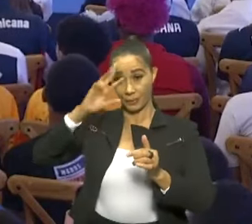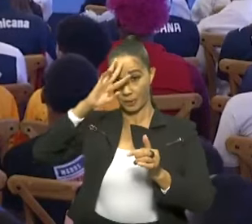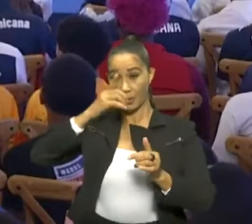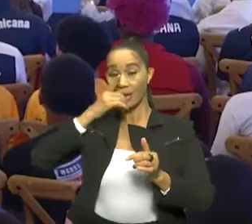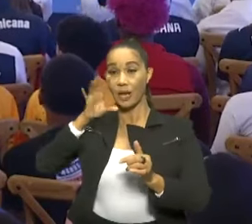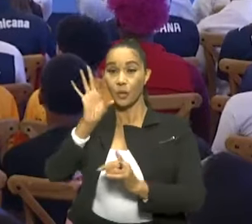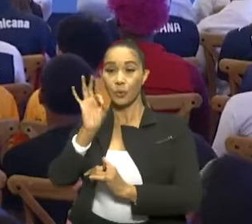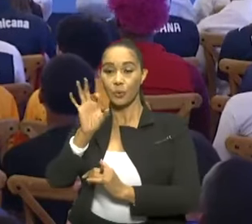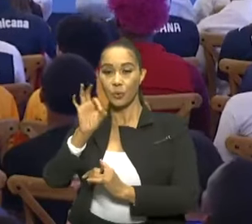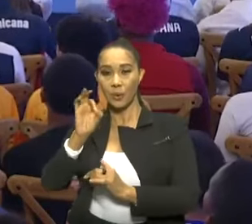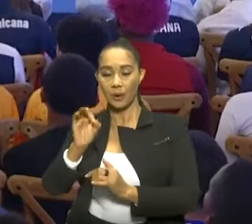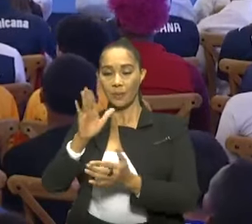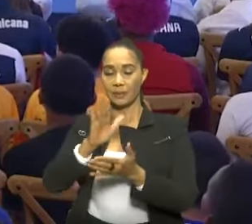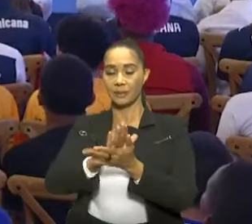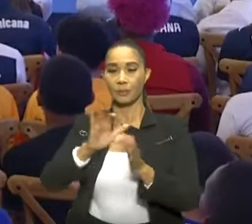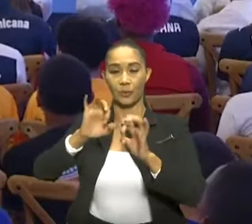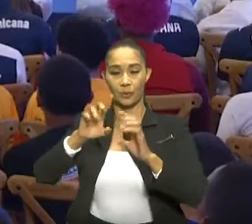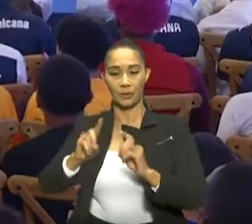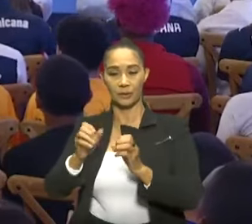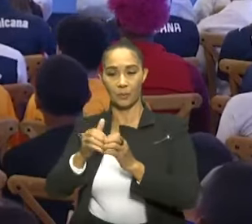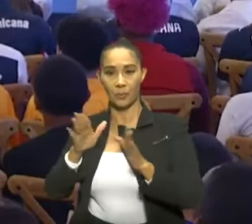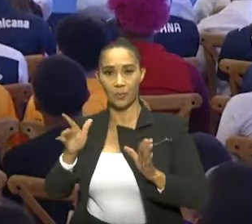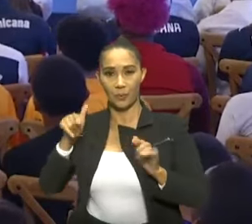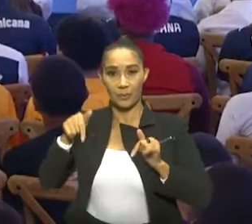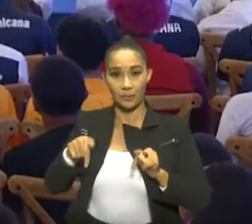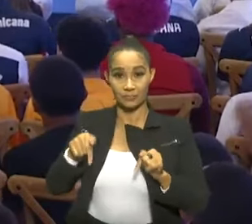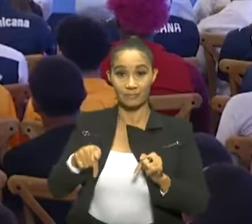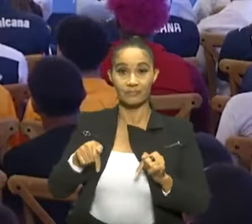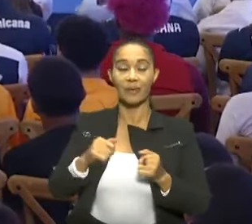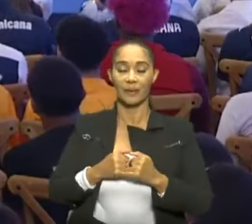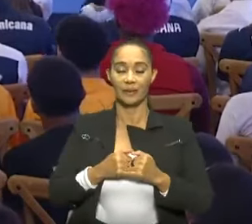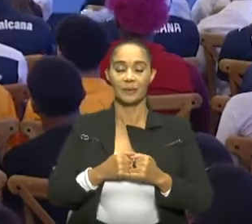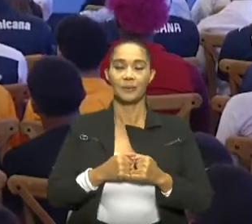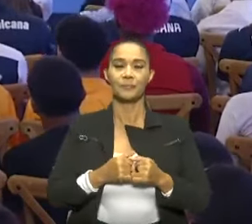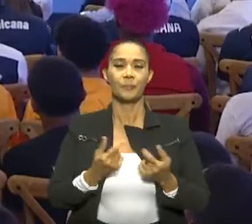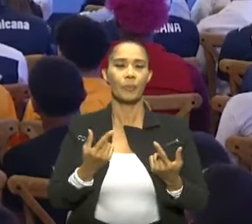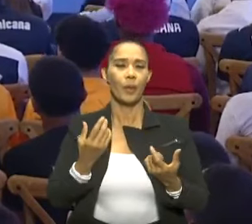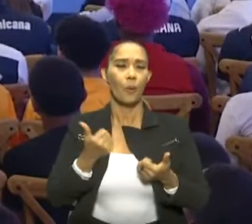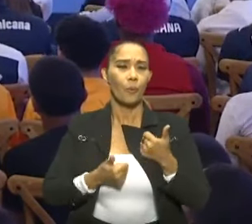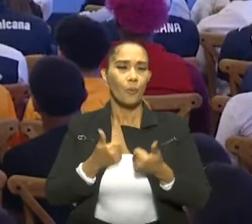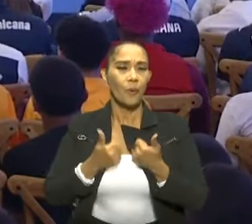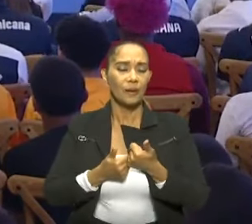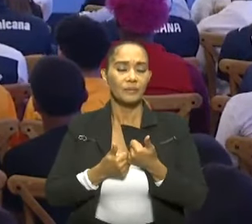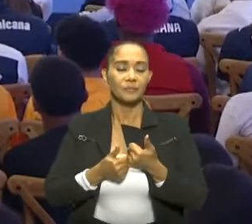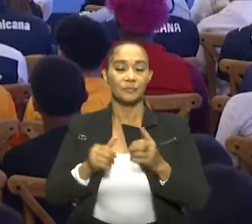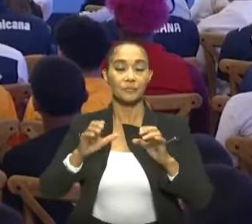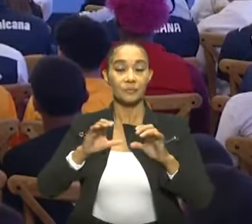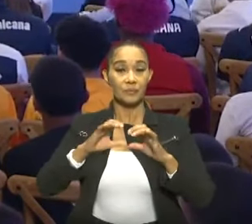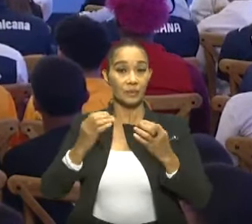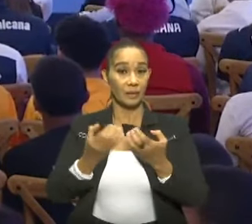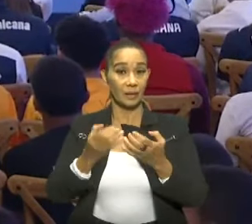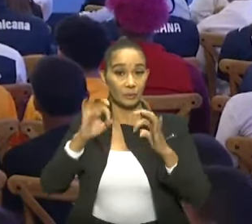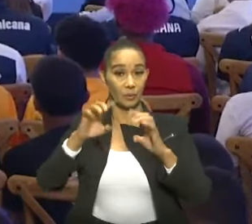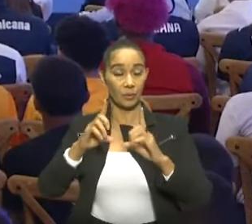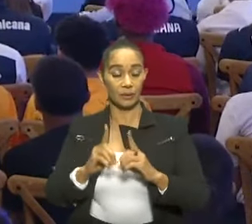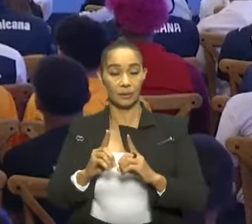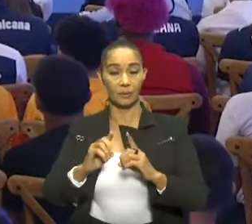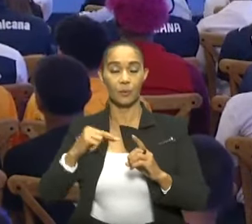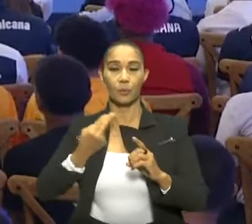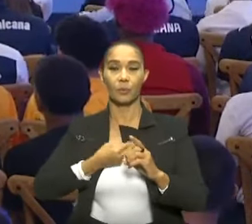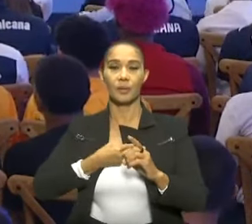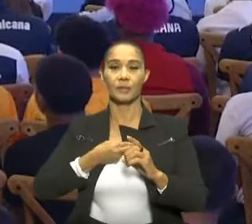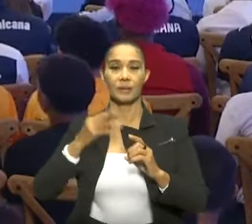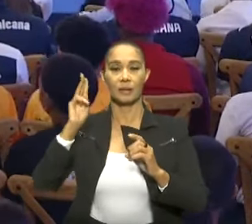ganadores de centros educativos públicos. Y dentro de esos centros educativos públicos tenemos el Centro Educativo Nuestra Señora de la